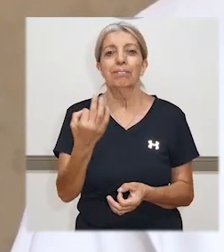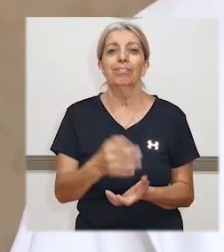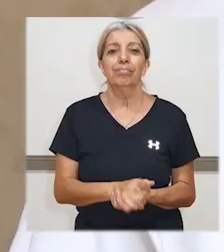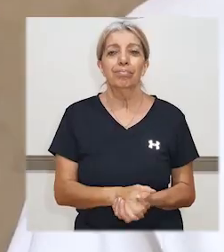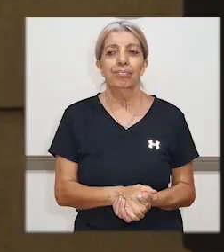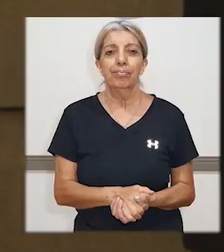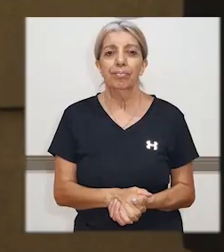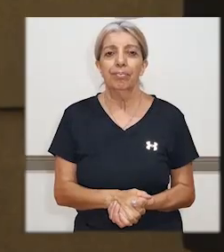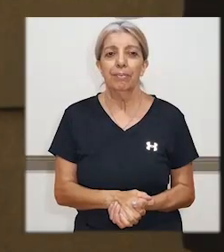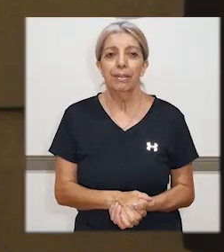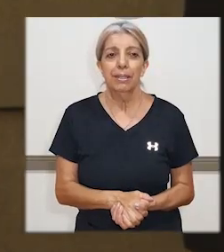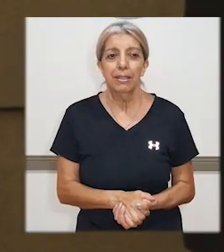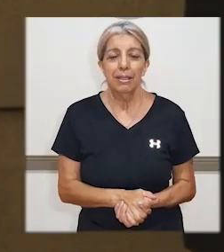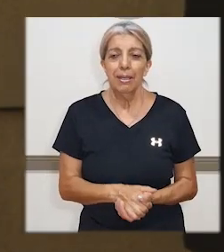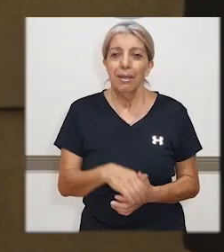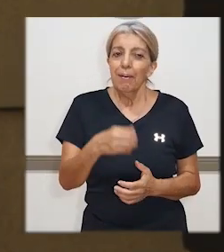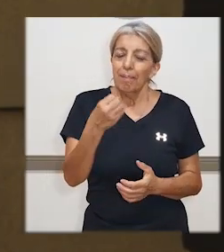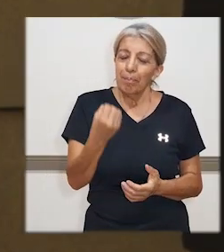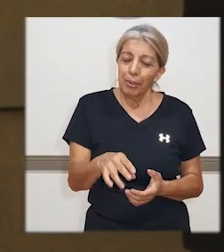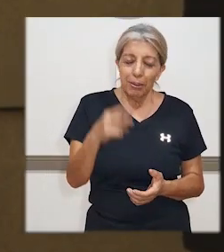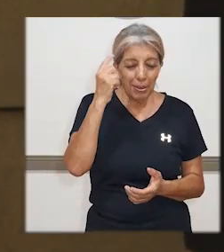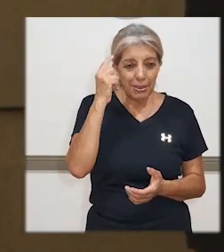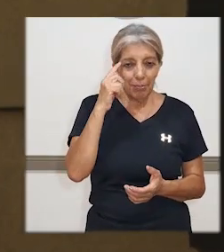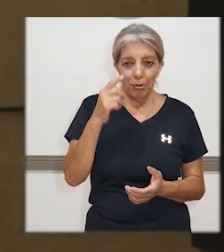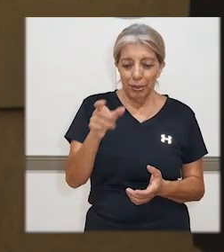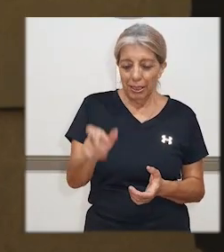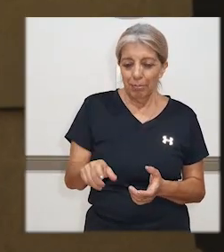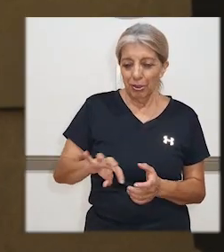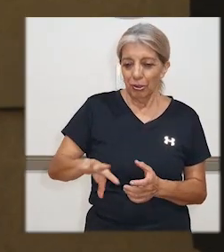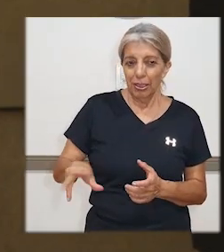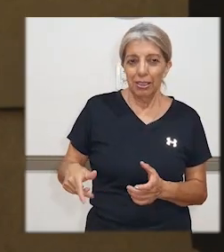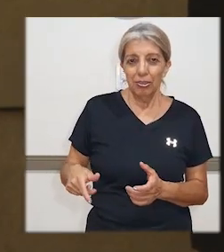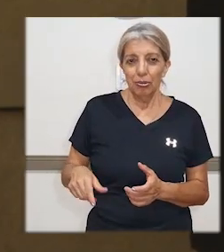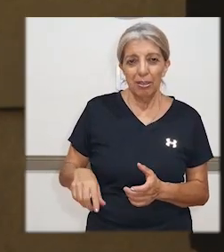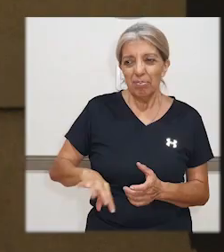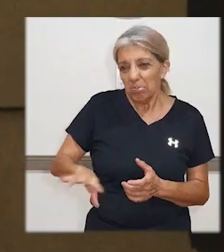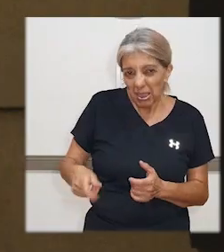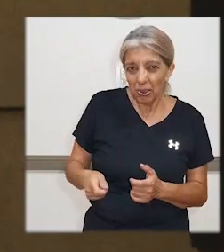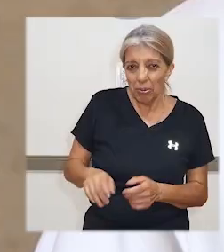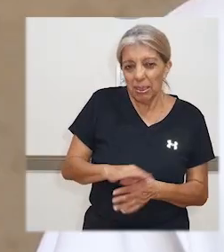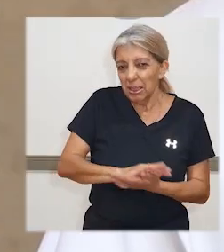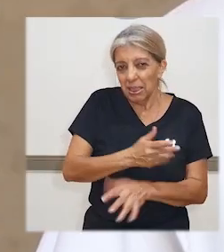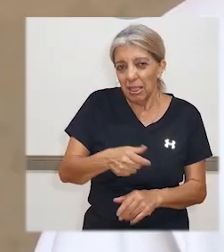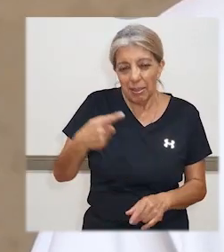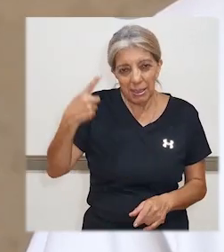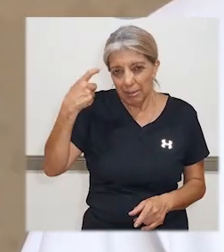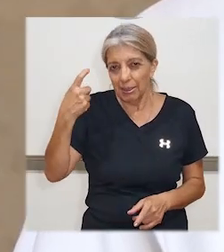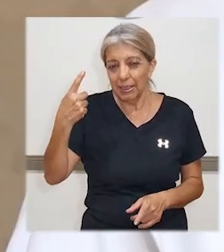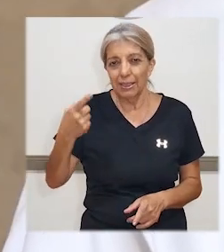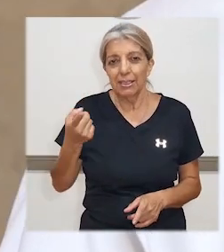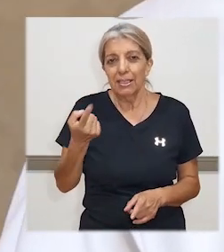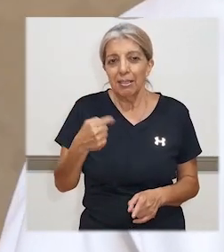alimento. El ladrón no viene sino para robar, matar y destruir. Pero yo he